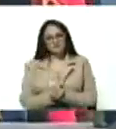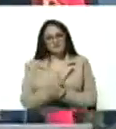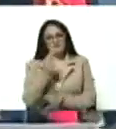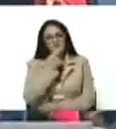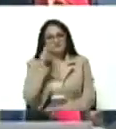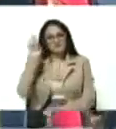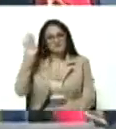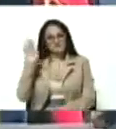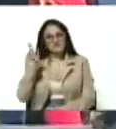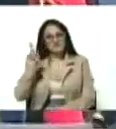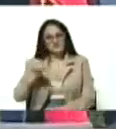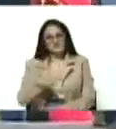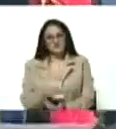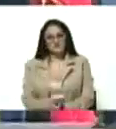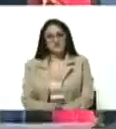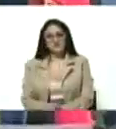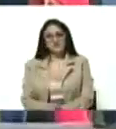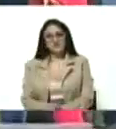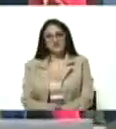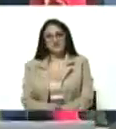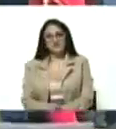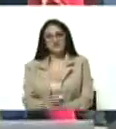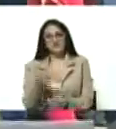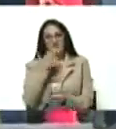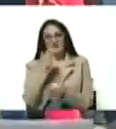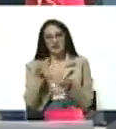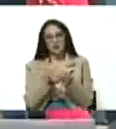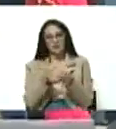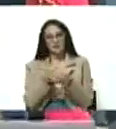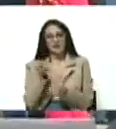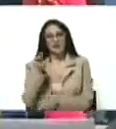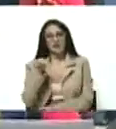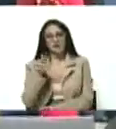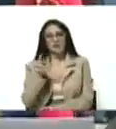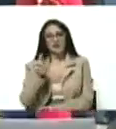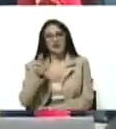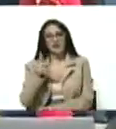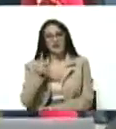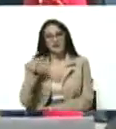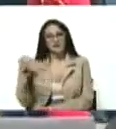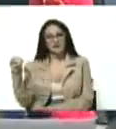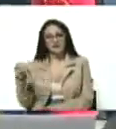en la academia militar, ante los compañeros del MBR 200,